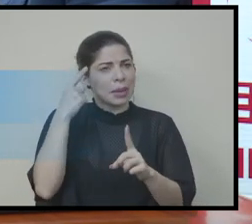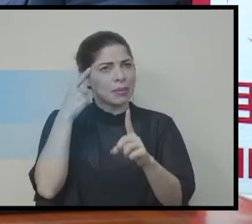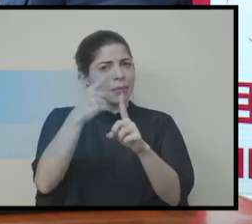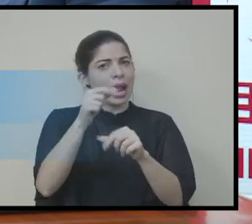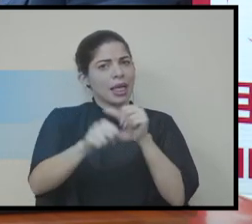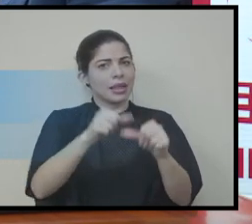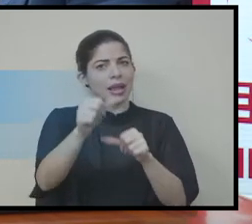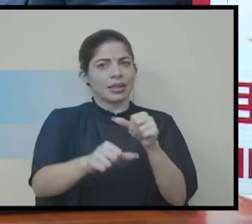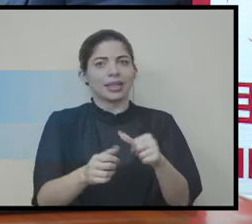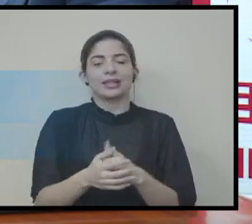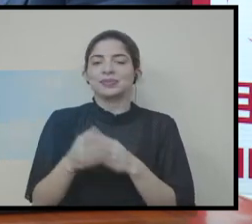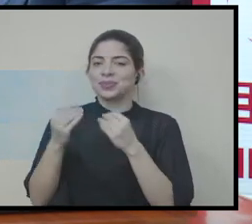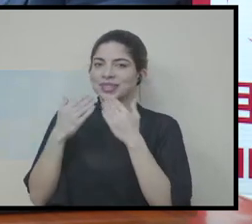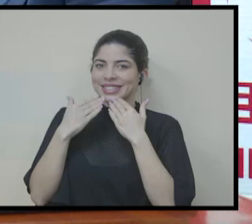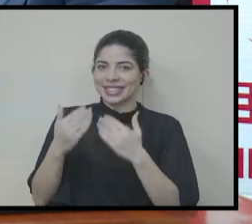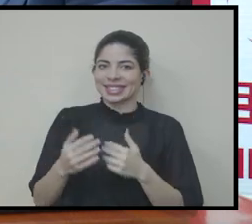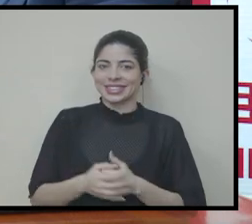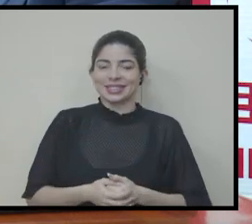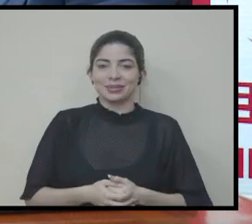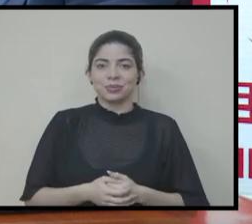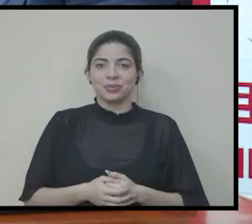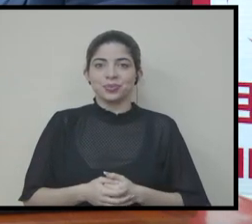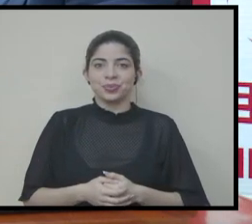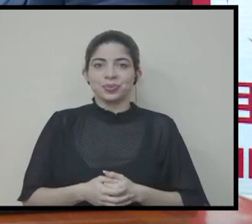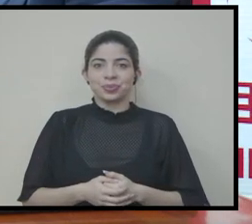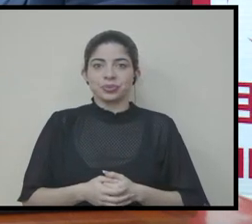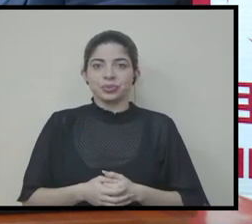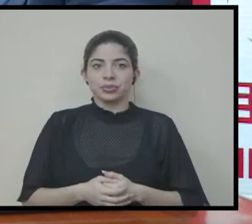adelante. Muchas gracias.